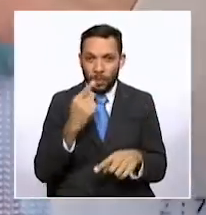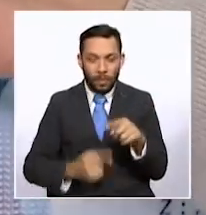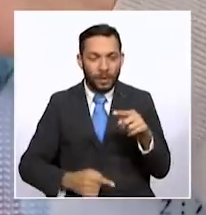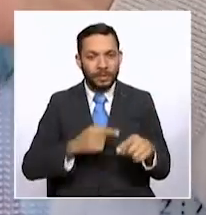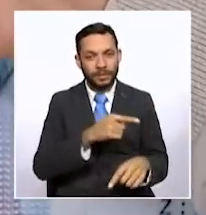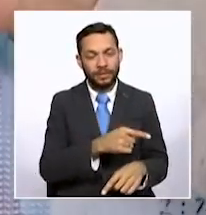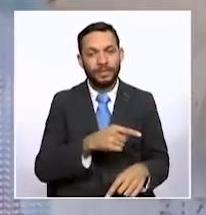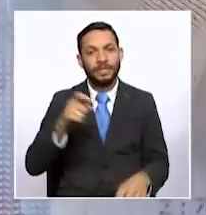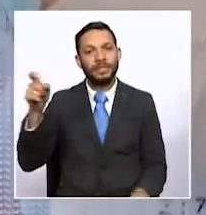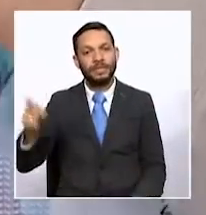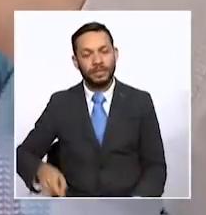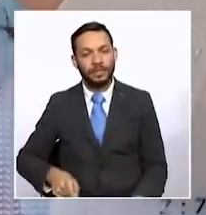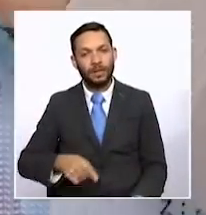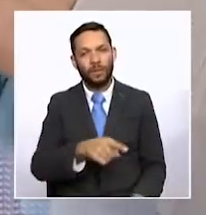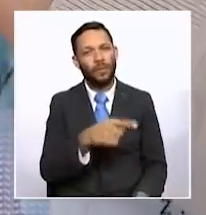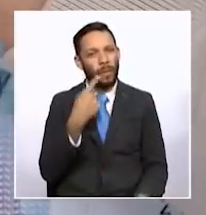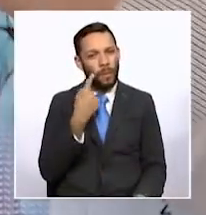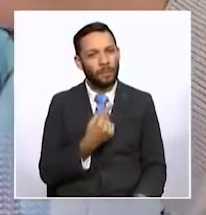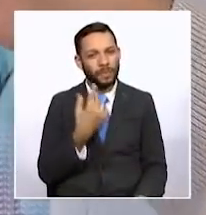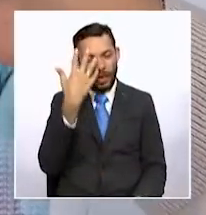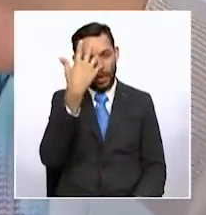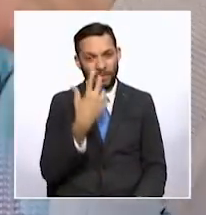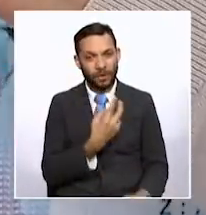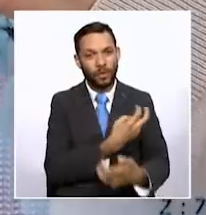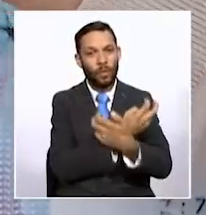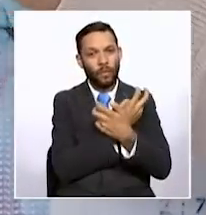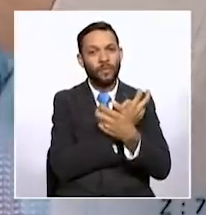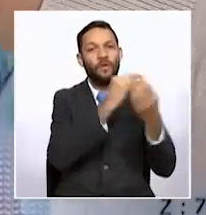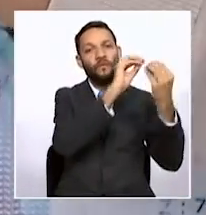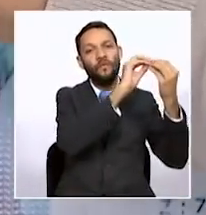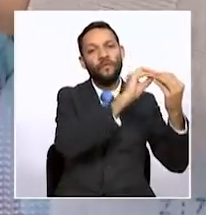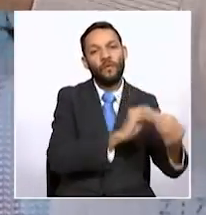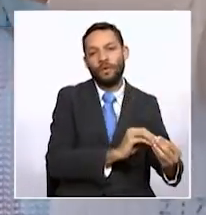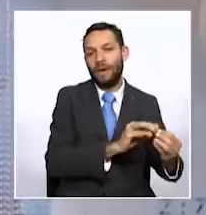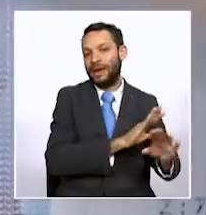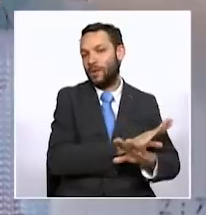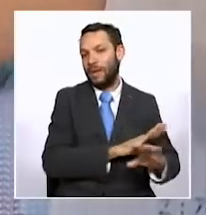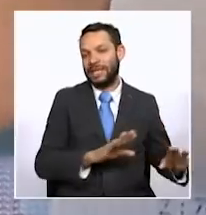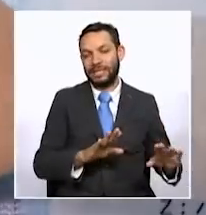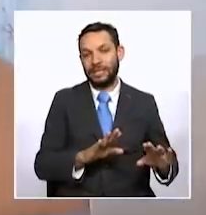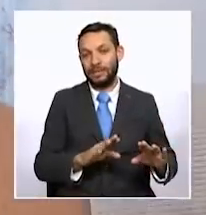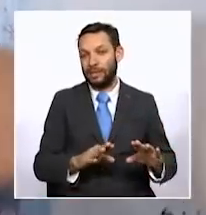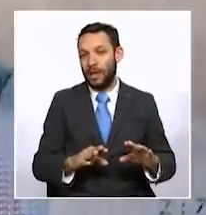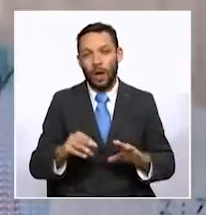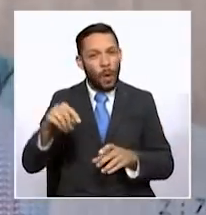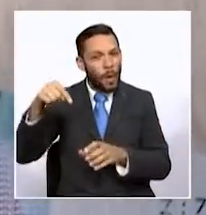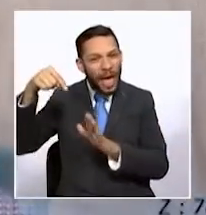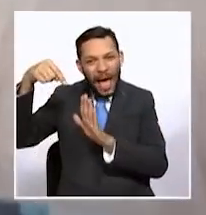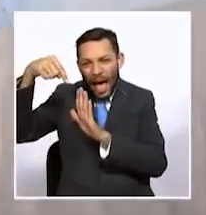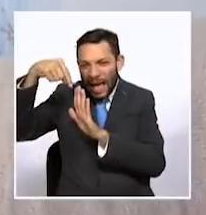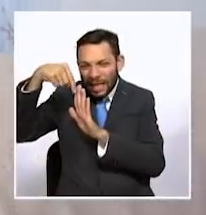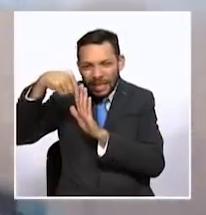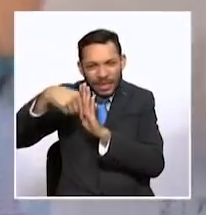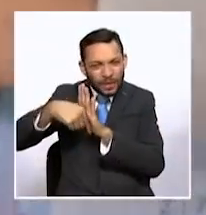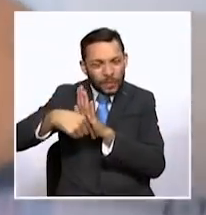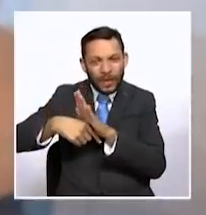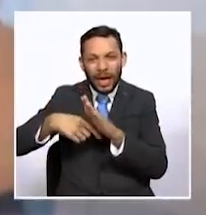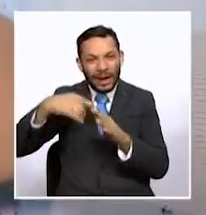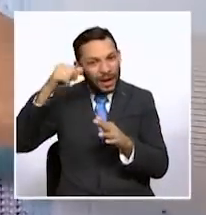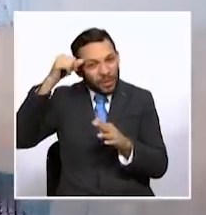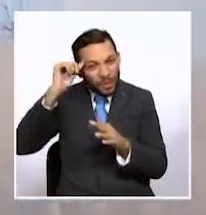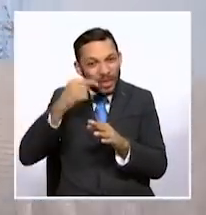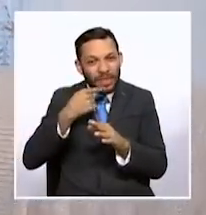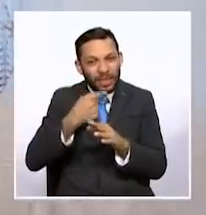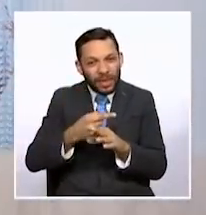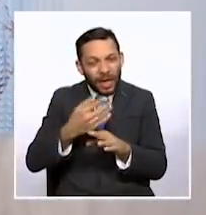radiografía solamente tenemos la opción de evaluar estructuras óseas y eventualmente tejidos blandos, pero solamente mire que aquí vemos la pierna, la sombra de la pierna del paciente